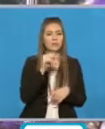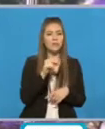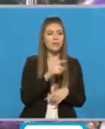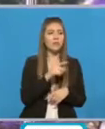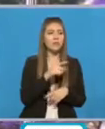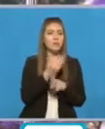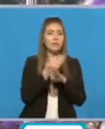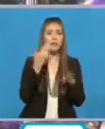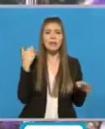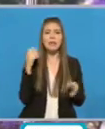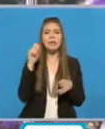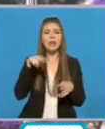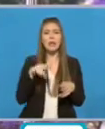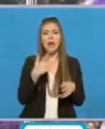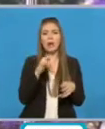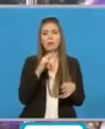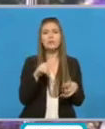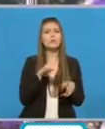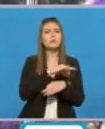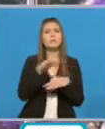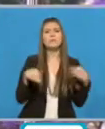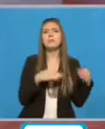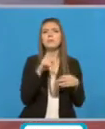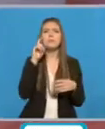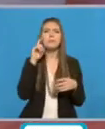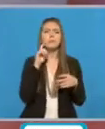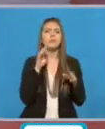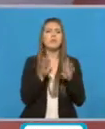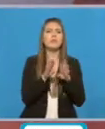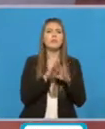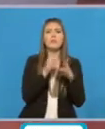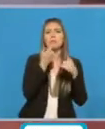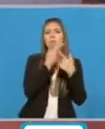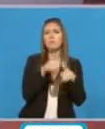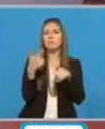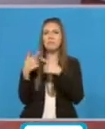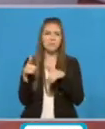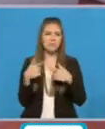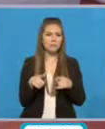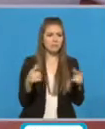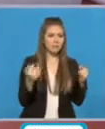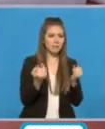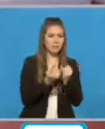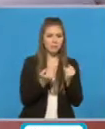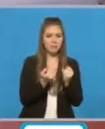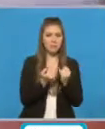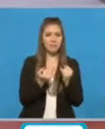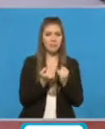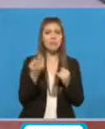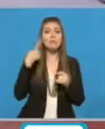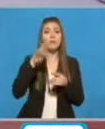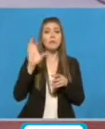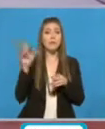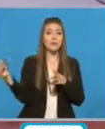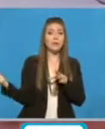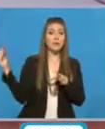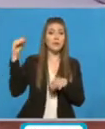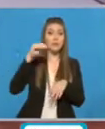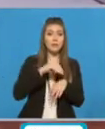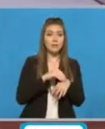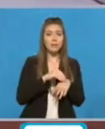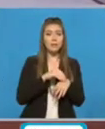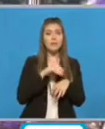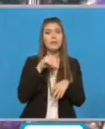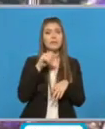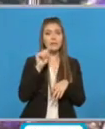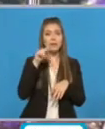sexualidad era como muy libre, muy como en el mundo grecolatino. Pero a partir de San Agustín la